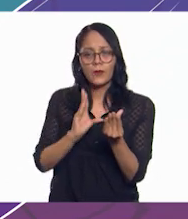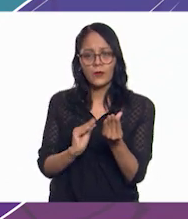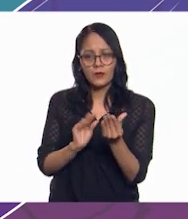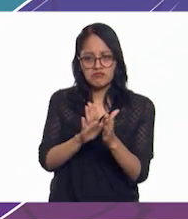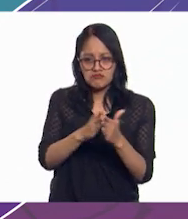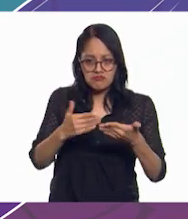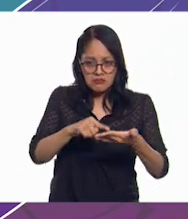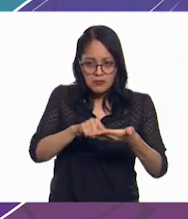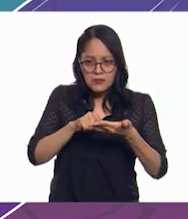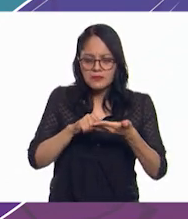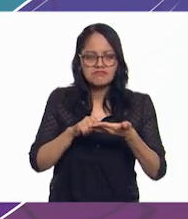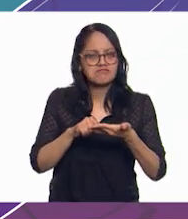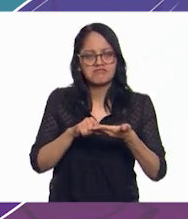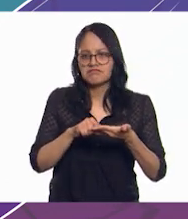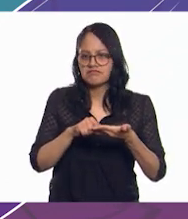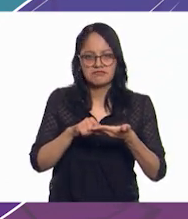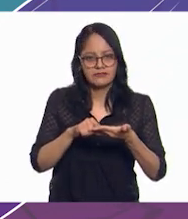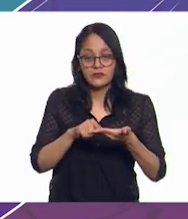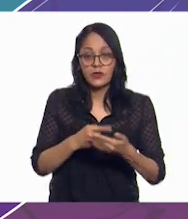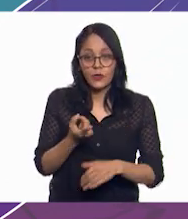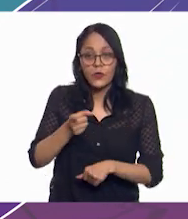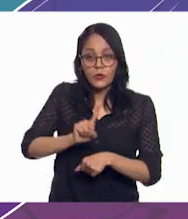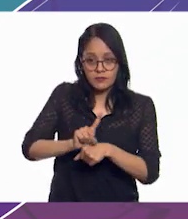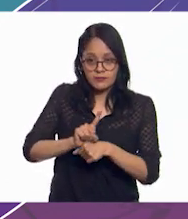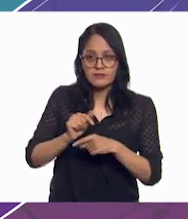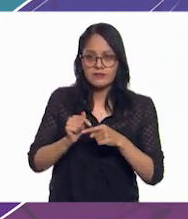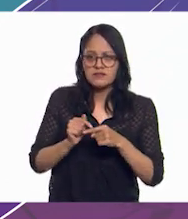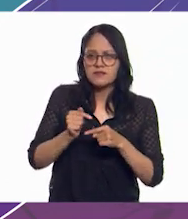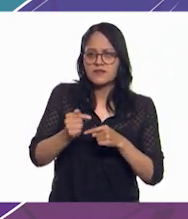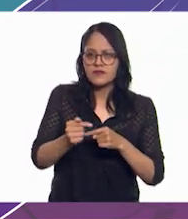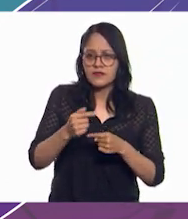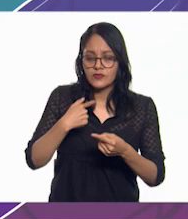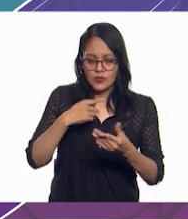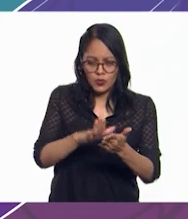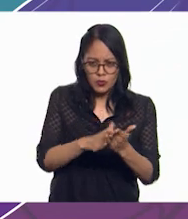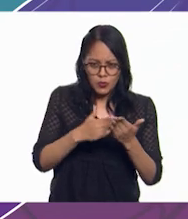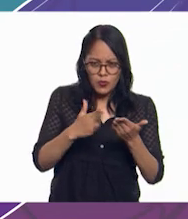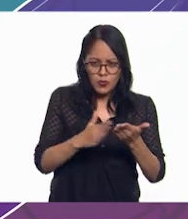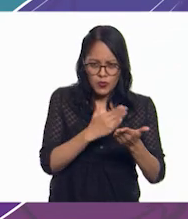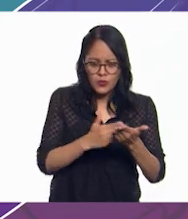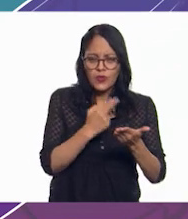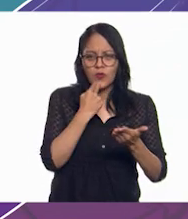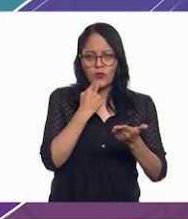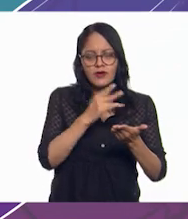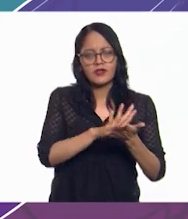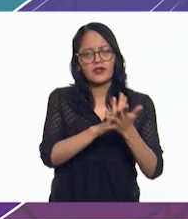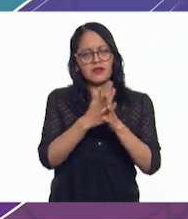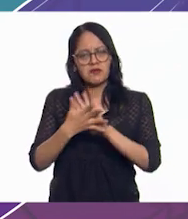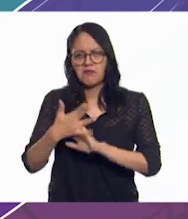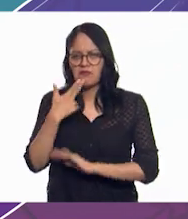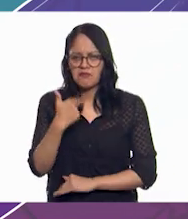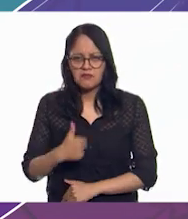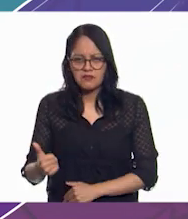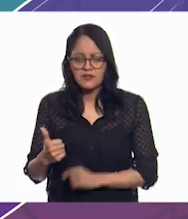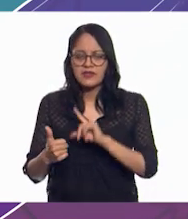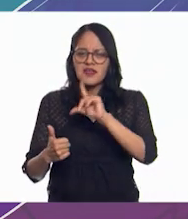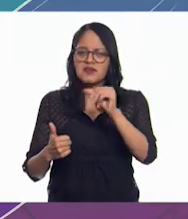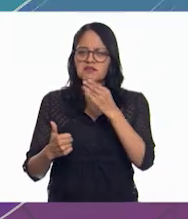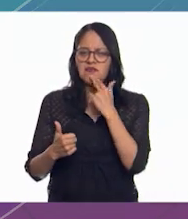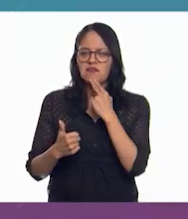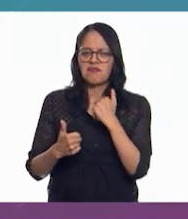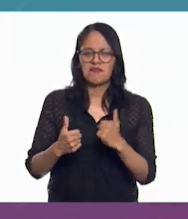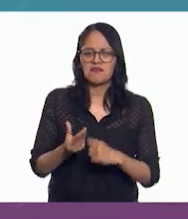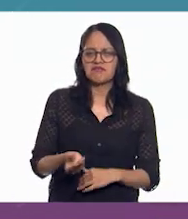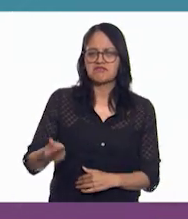probetas. Pero un día, después de haberlo usado y desusado, después de declararlo inútil y anacrónico